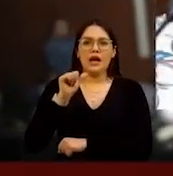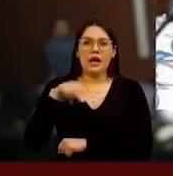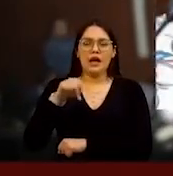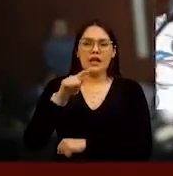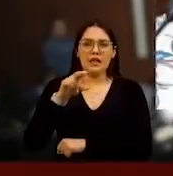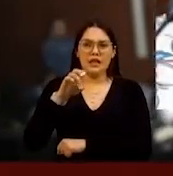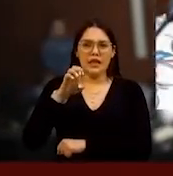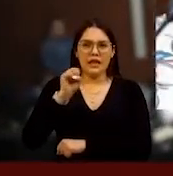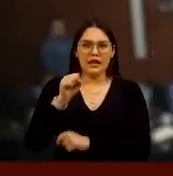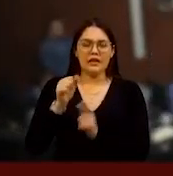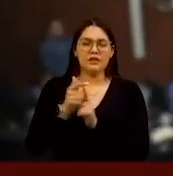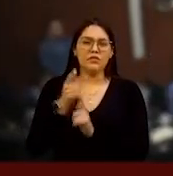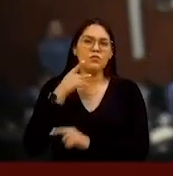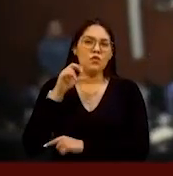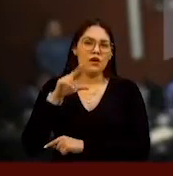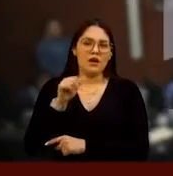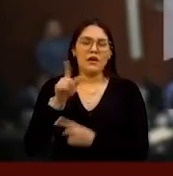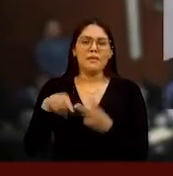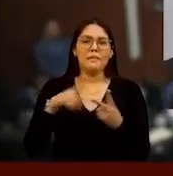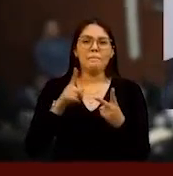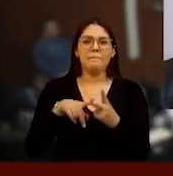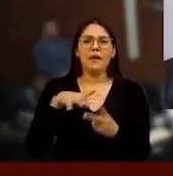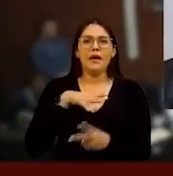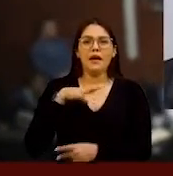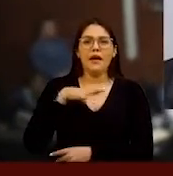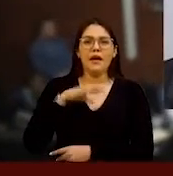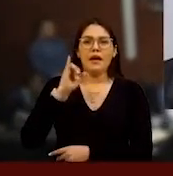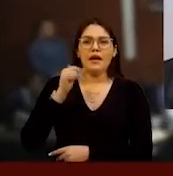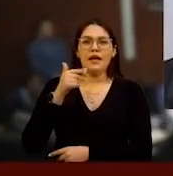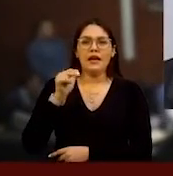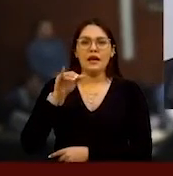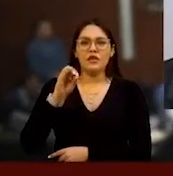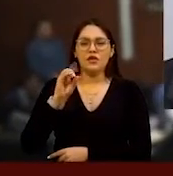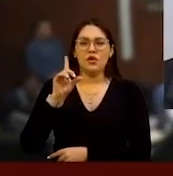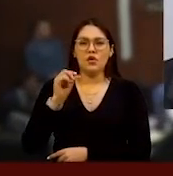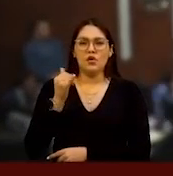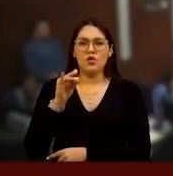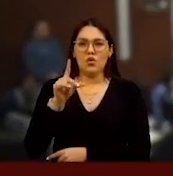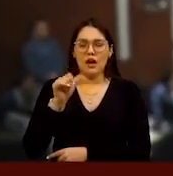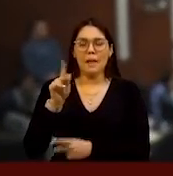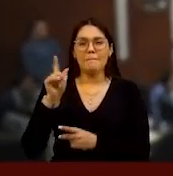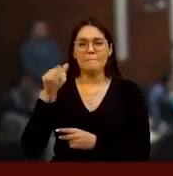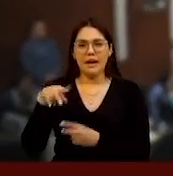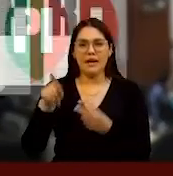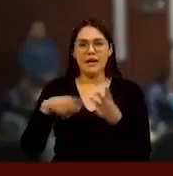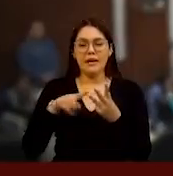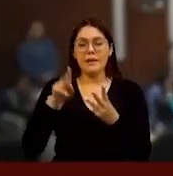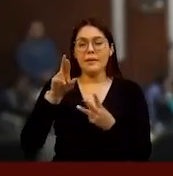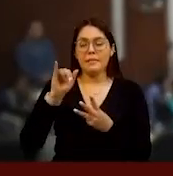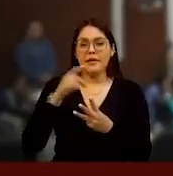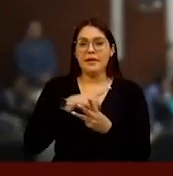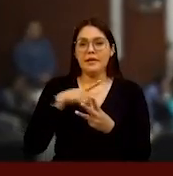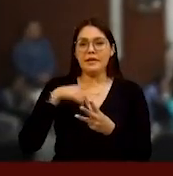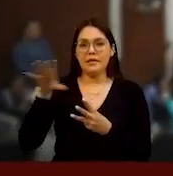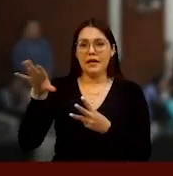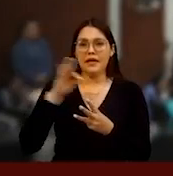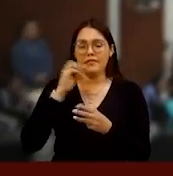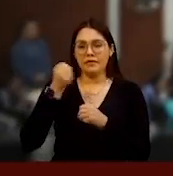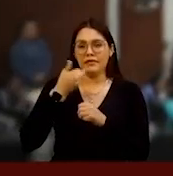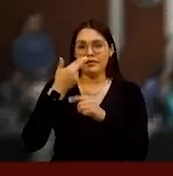Morena, así como el diputado Ignacio Loyola Vera, del PAN, mientras que el PRI deberá nombrar a una secretaría